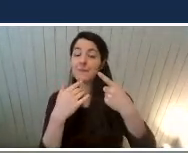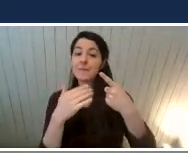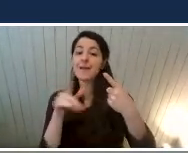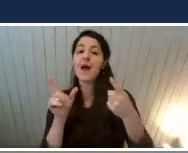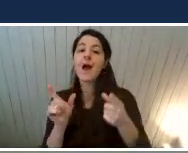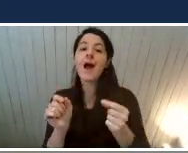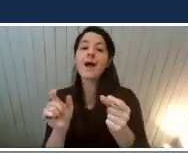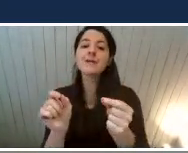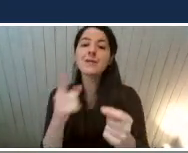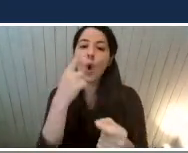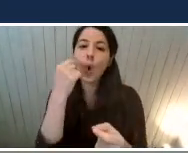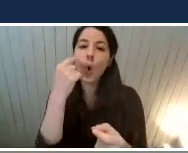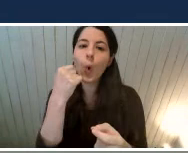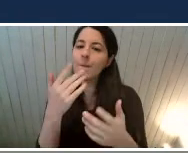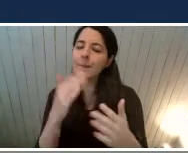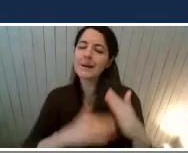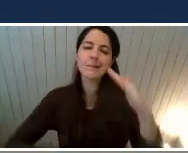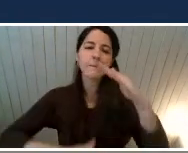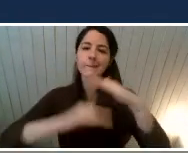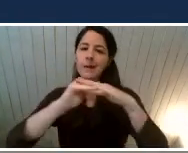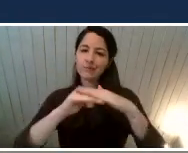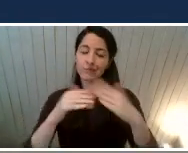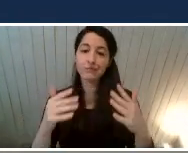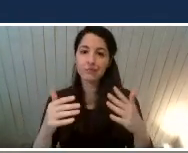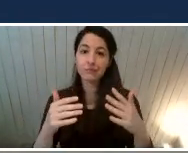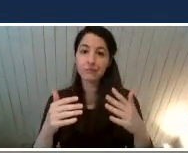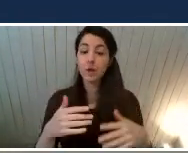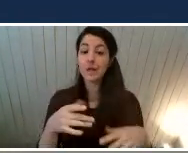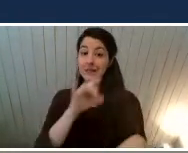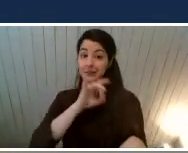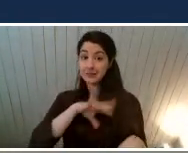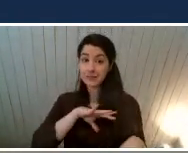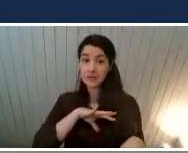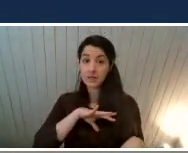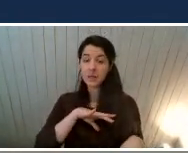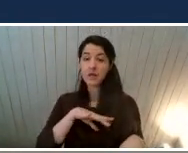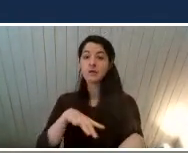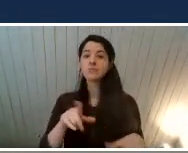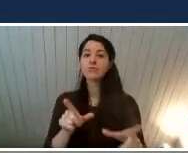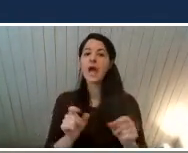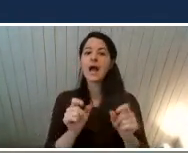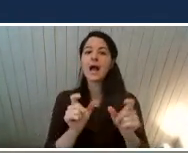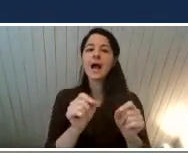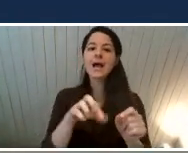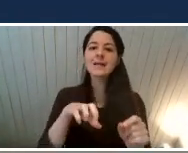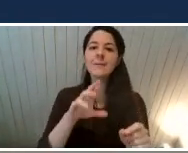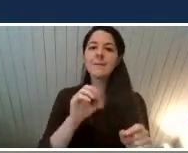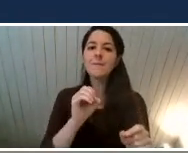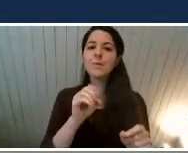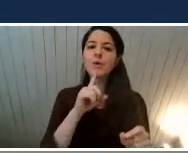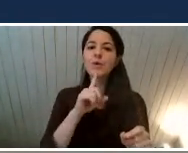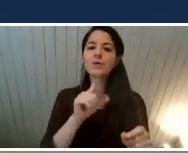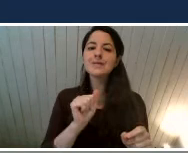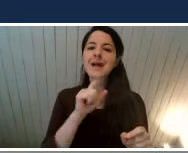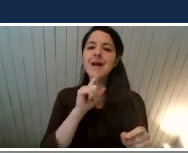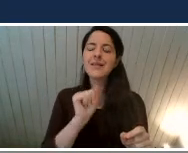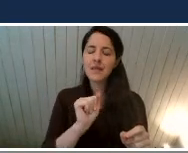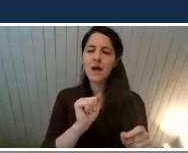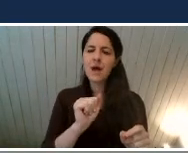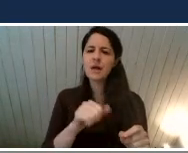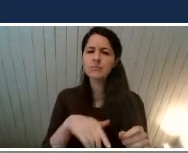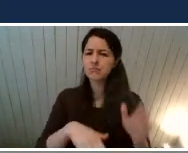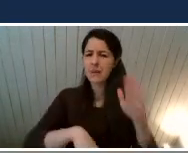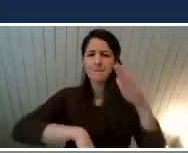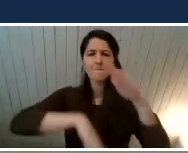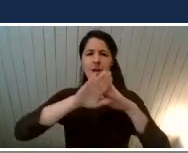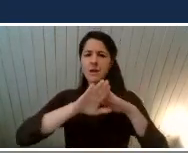Hablemos de Chile, donde el cáncer de próstata es el cáncer más frecuente en hombres. Hablemos específicamente de la región